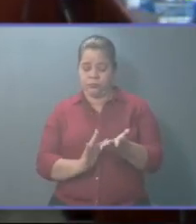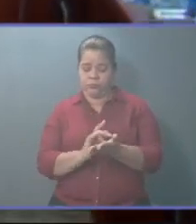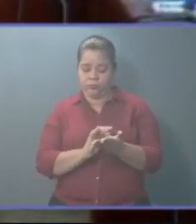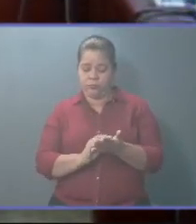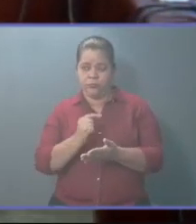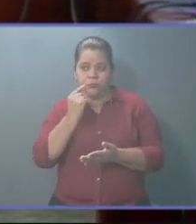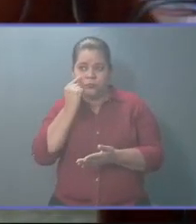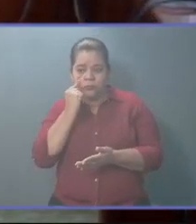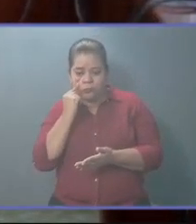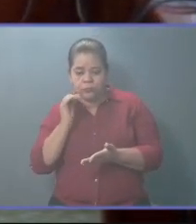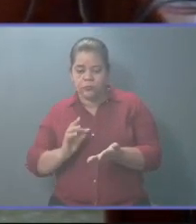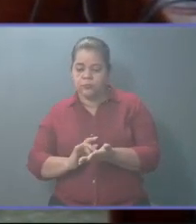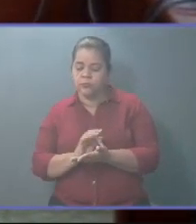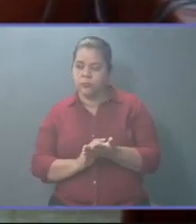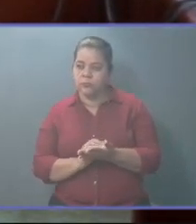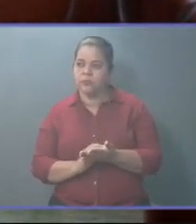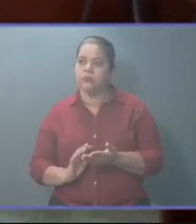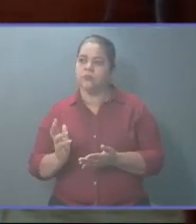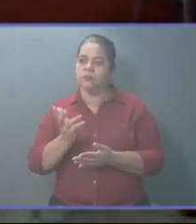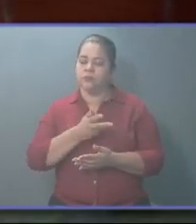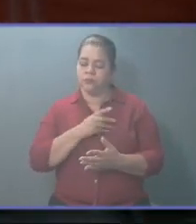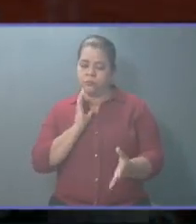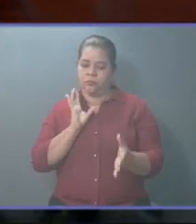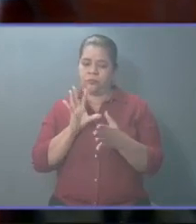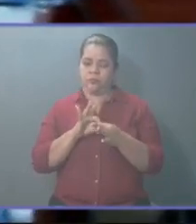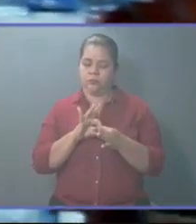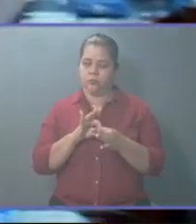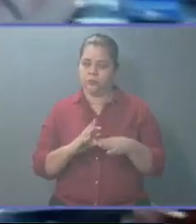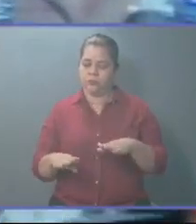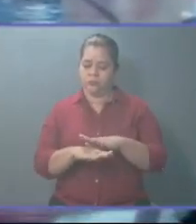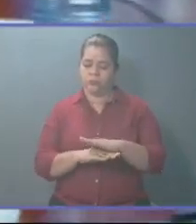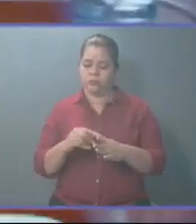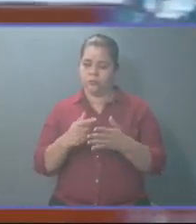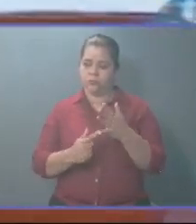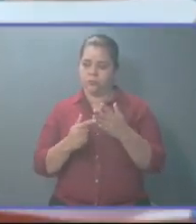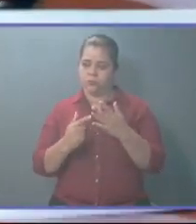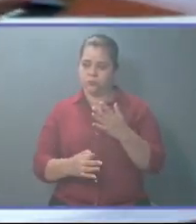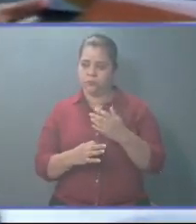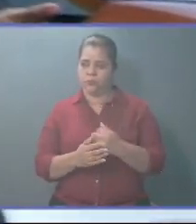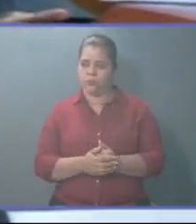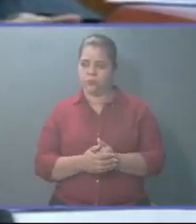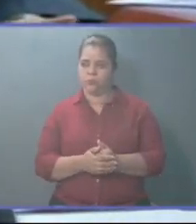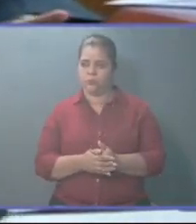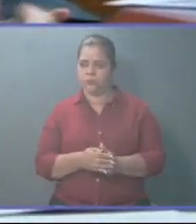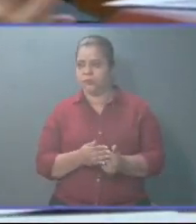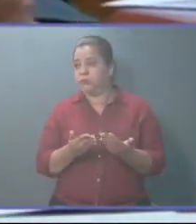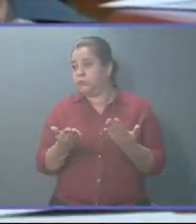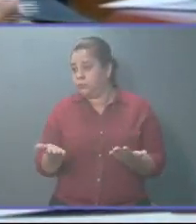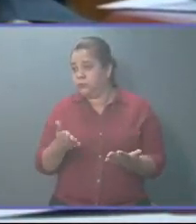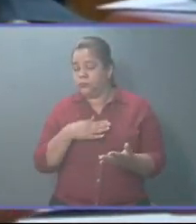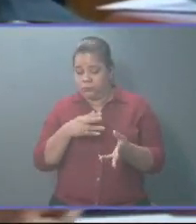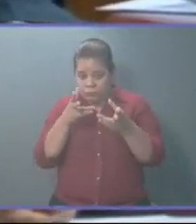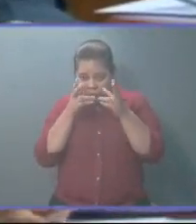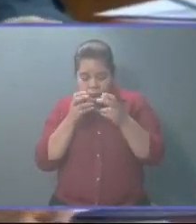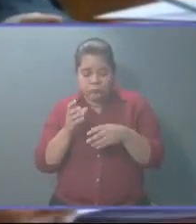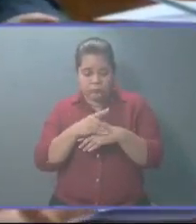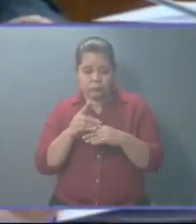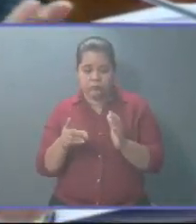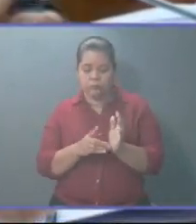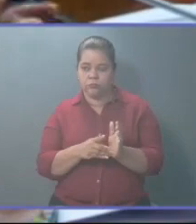auditor. Y nos tenemos que apegar al marco de ley, ¿verdad? Entonces yo escuché a los honorables